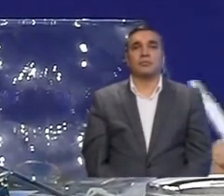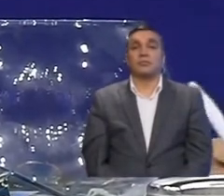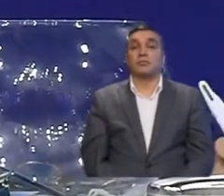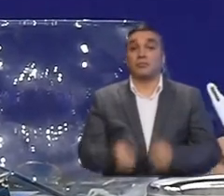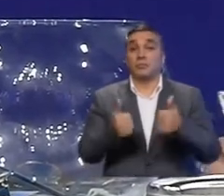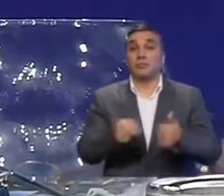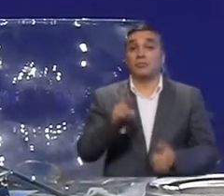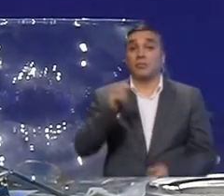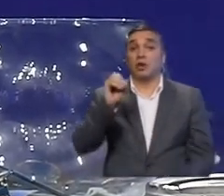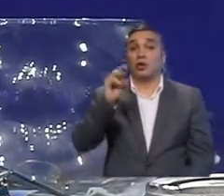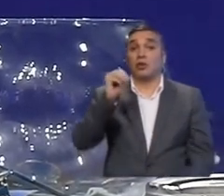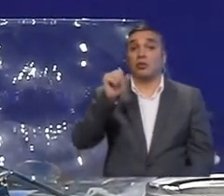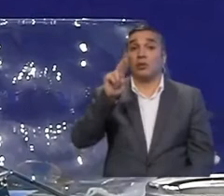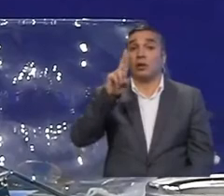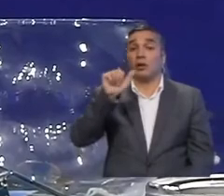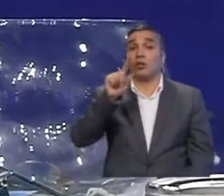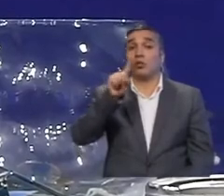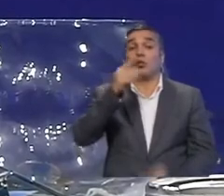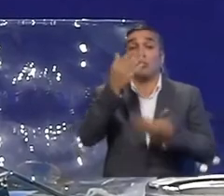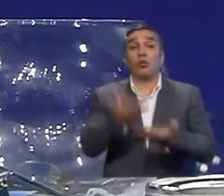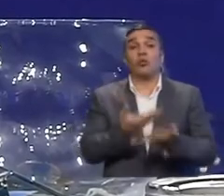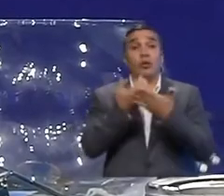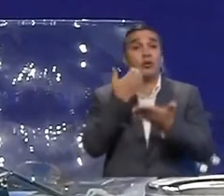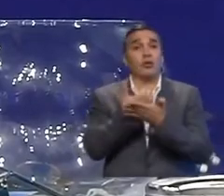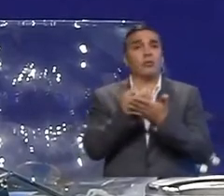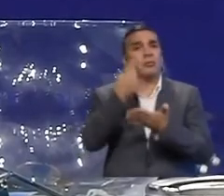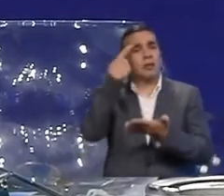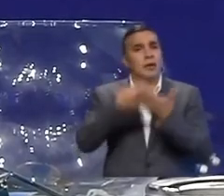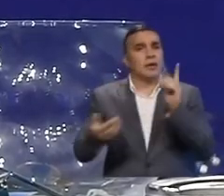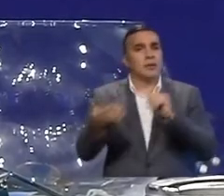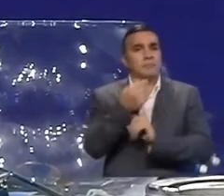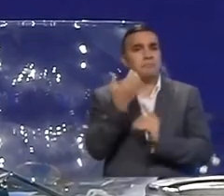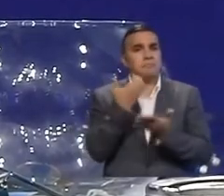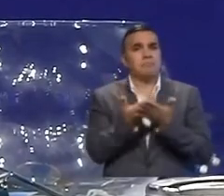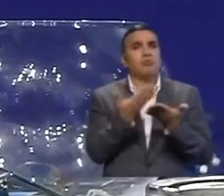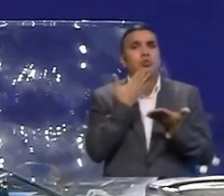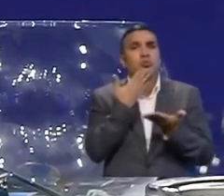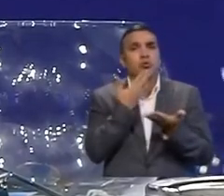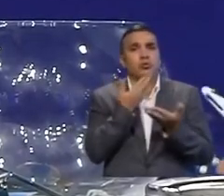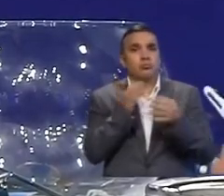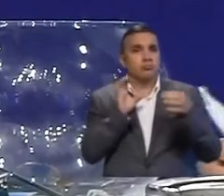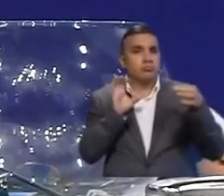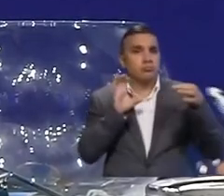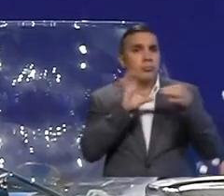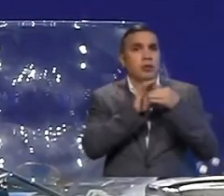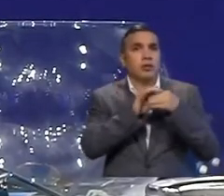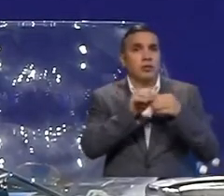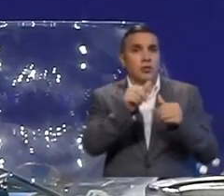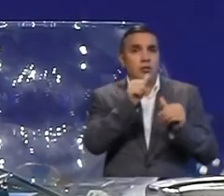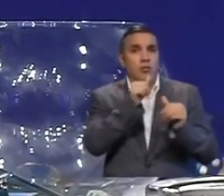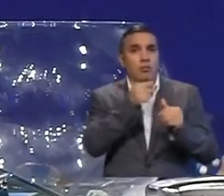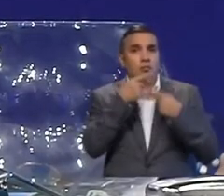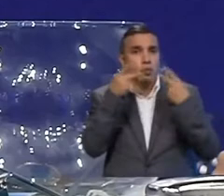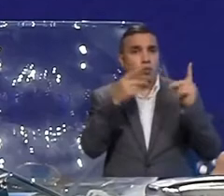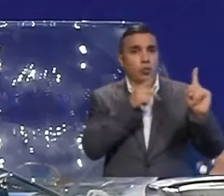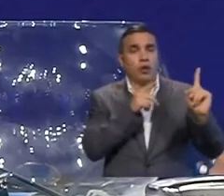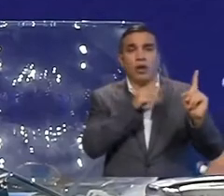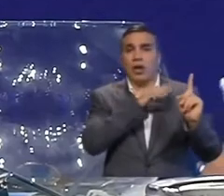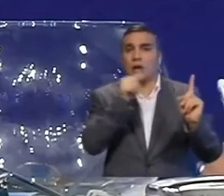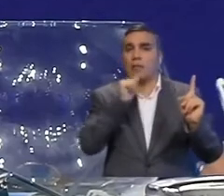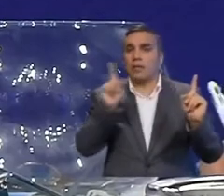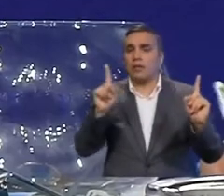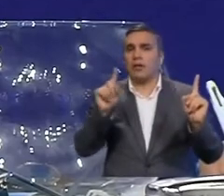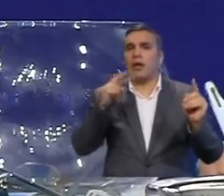Candidato Romero, una de las propuestas económicas para obtener liquidez es activar alianzas entre el sector público y privado. Ejemplo,